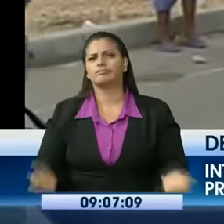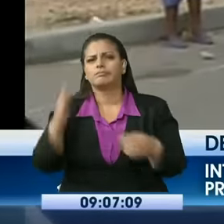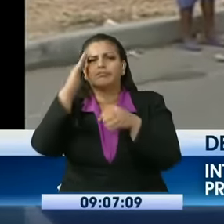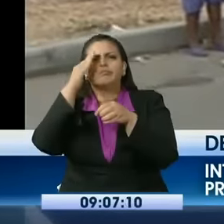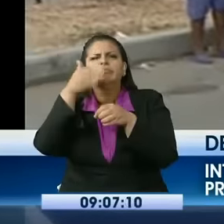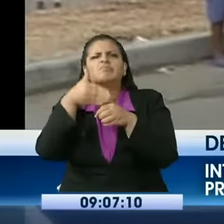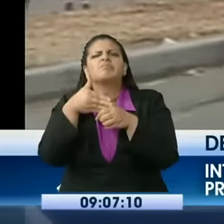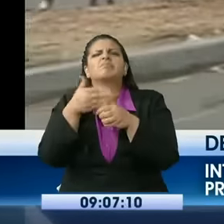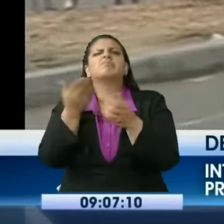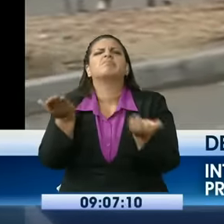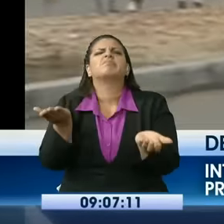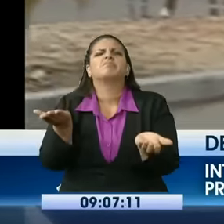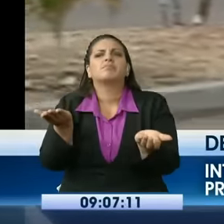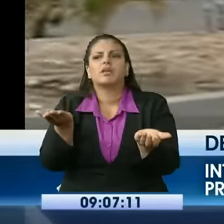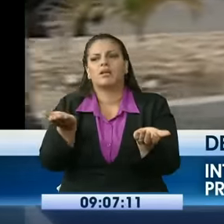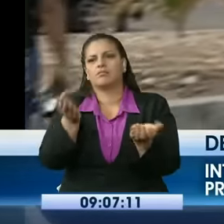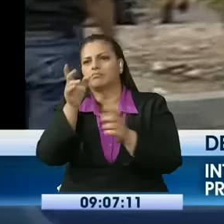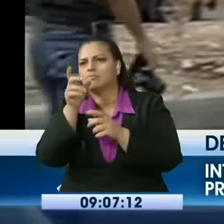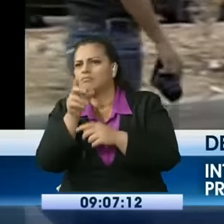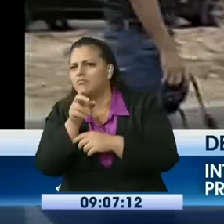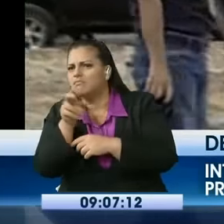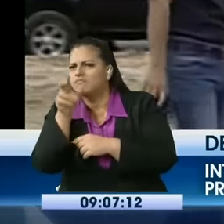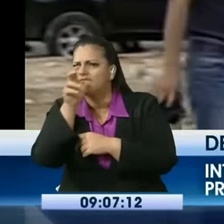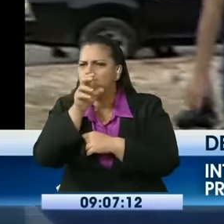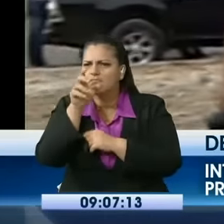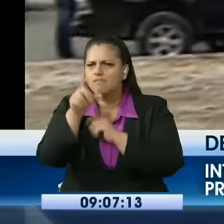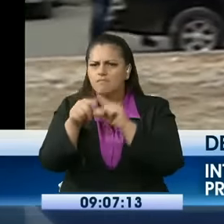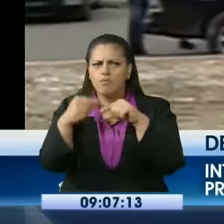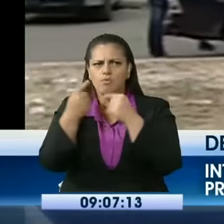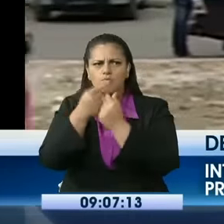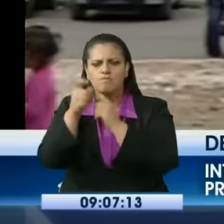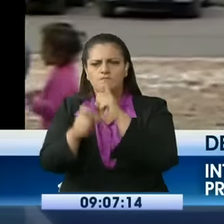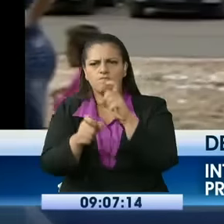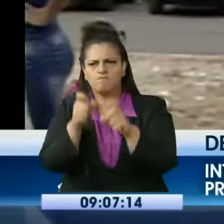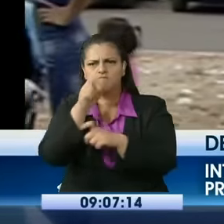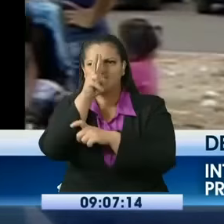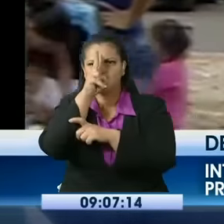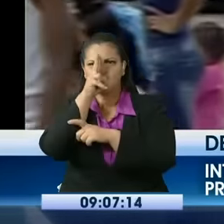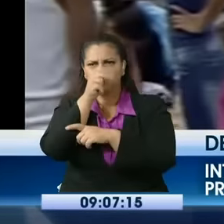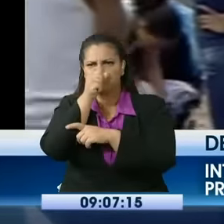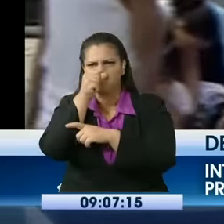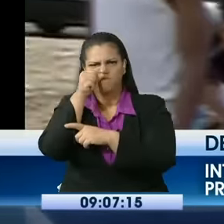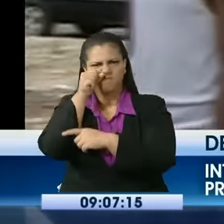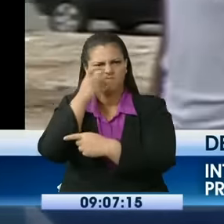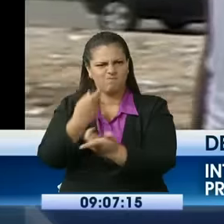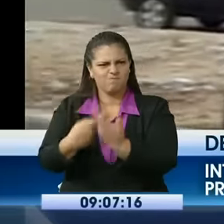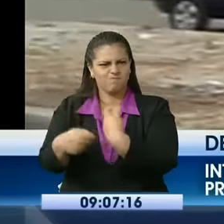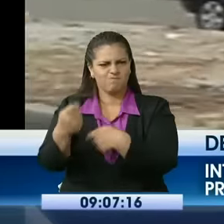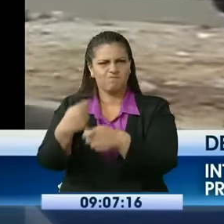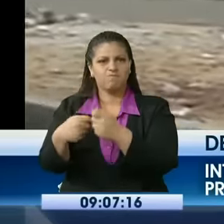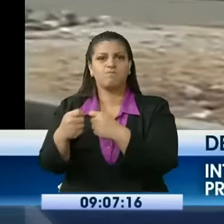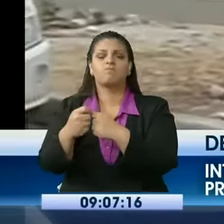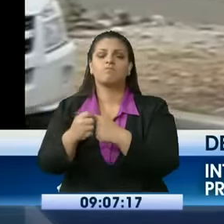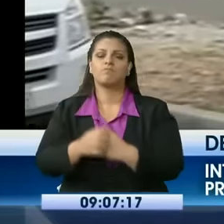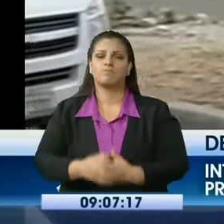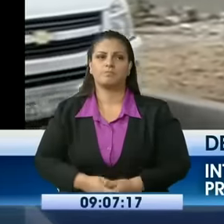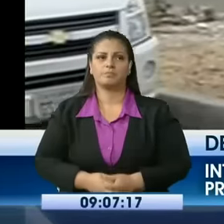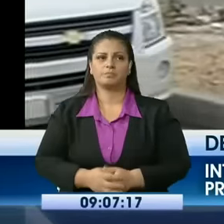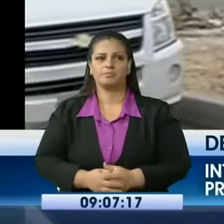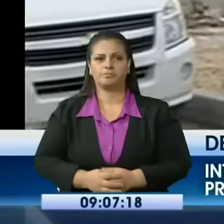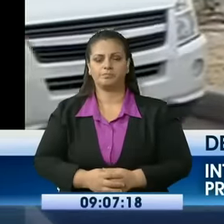posibles... Sí, posibles grupos delictivos que están operando en todo el sector, principalmente aquí en Sociovivienda 2 y